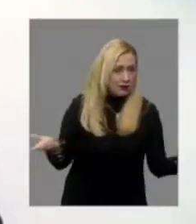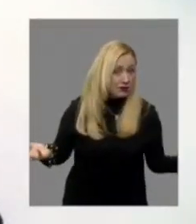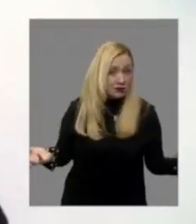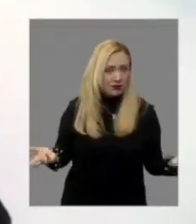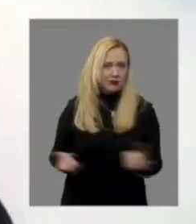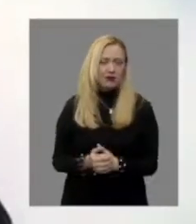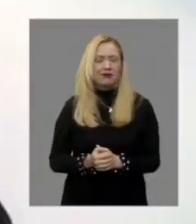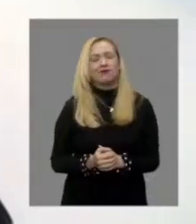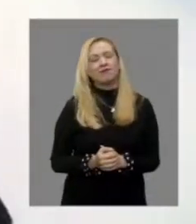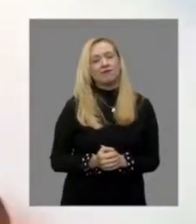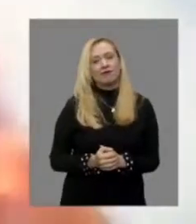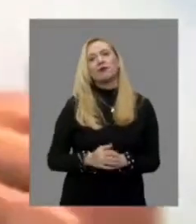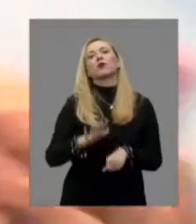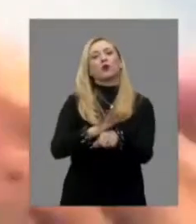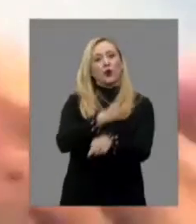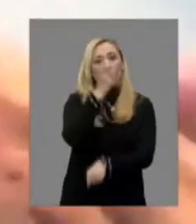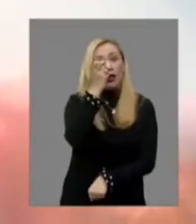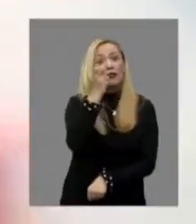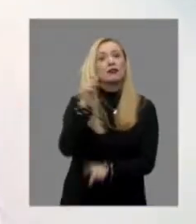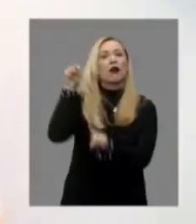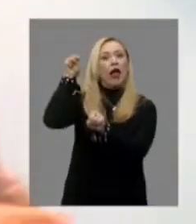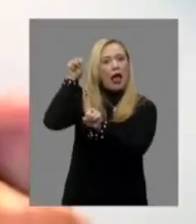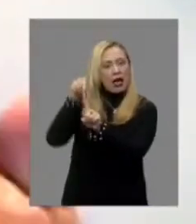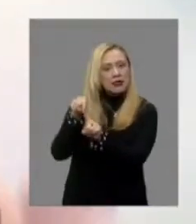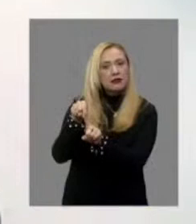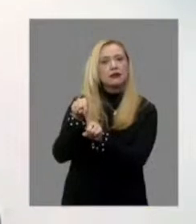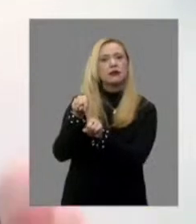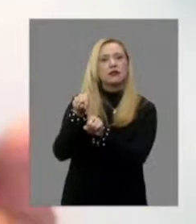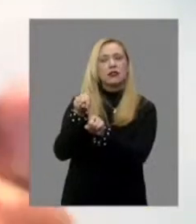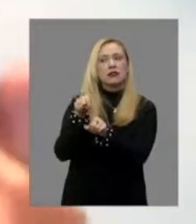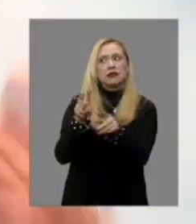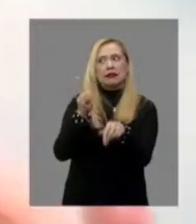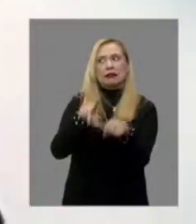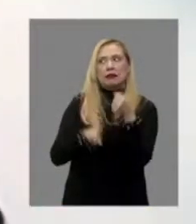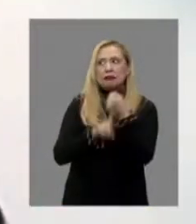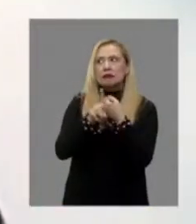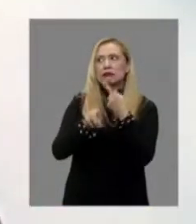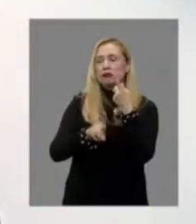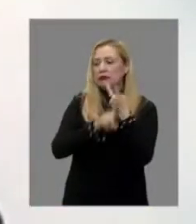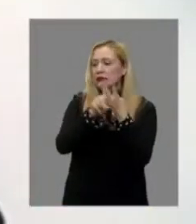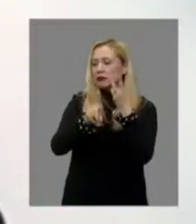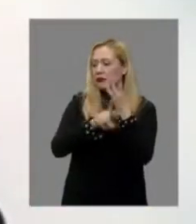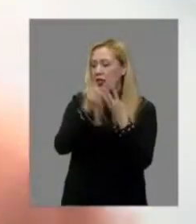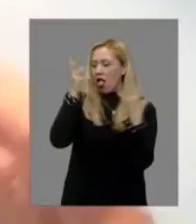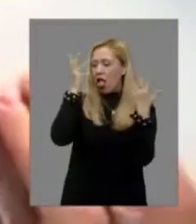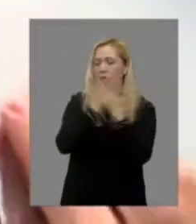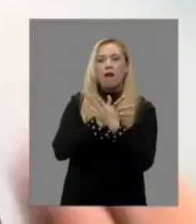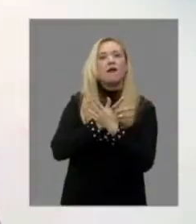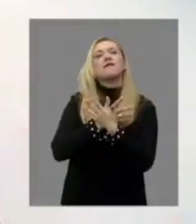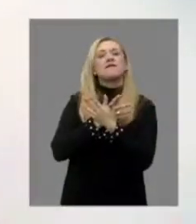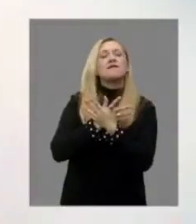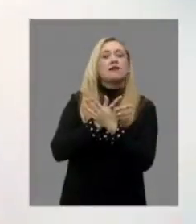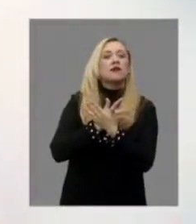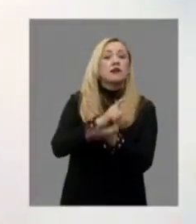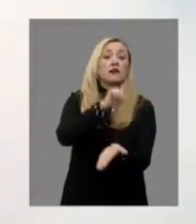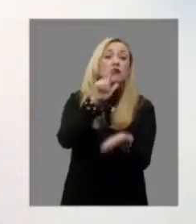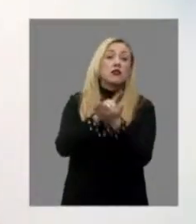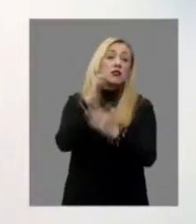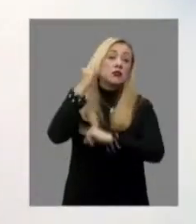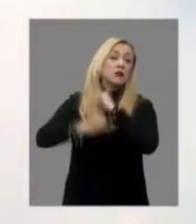discapacidad. Entonces, ahí vienen también unos retos de interpretación que las convenciones